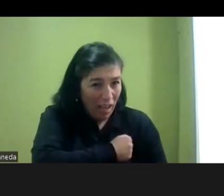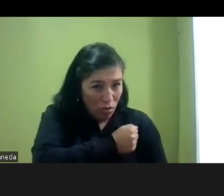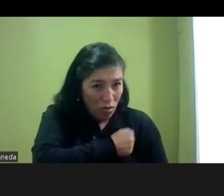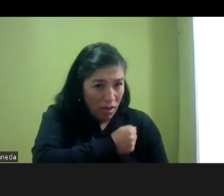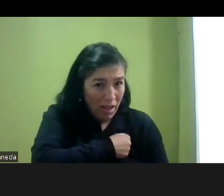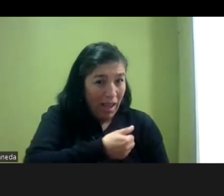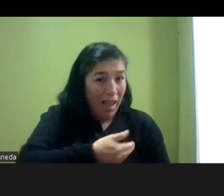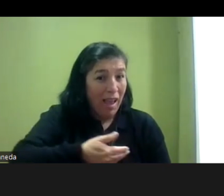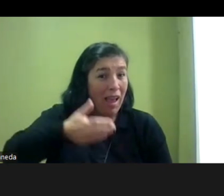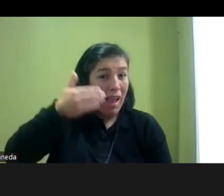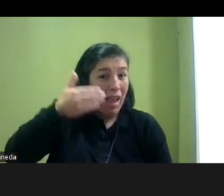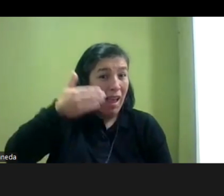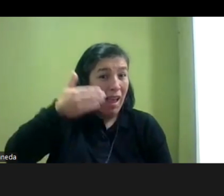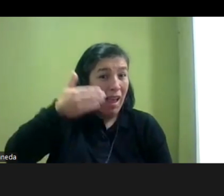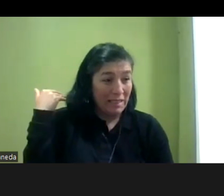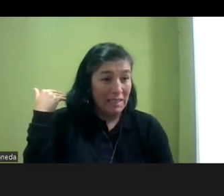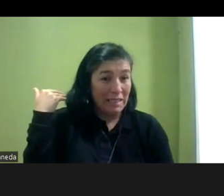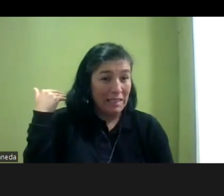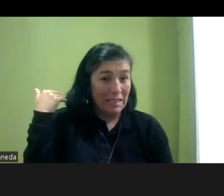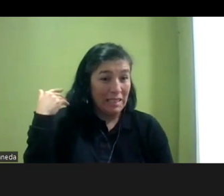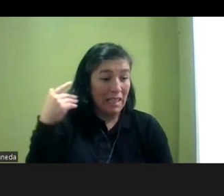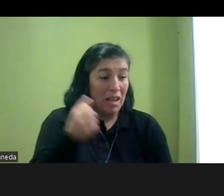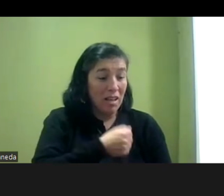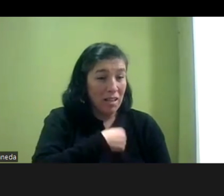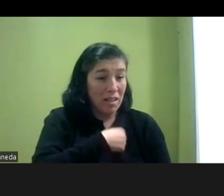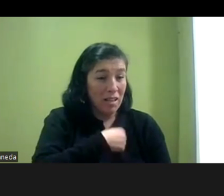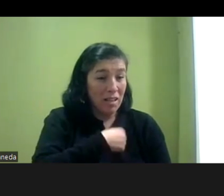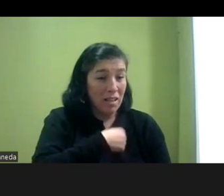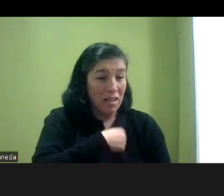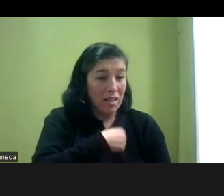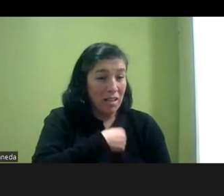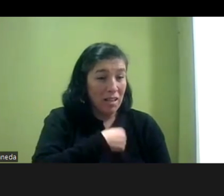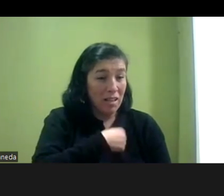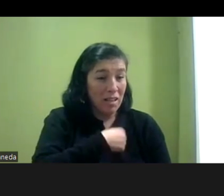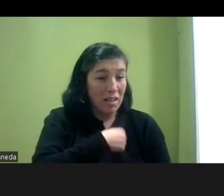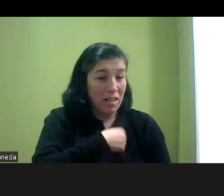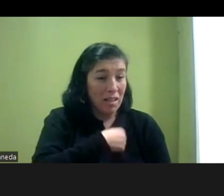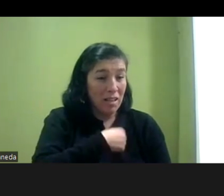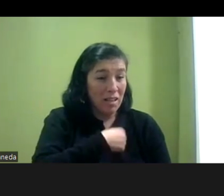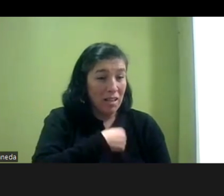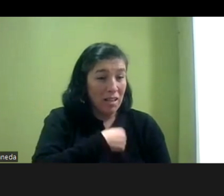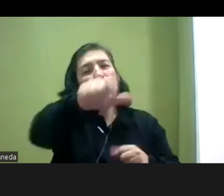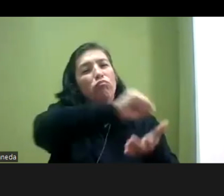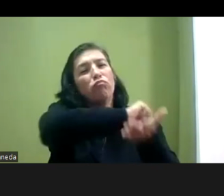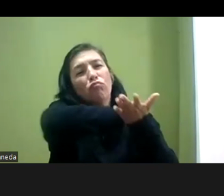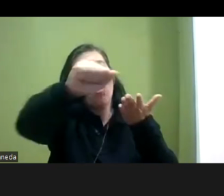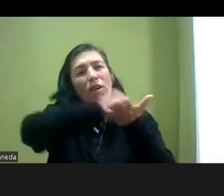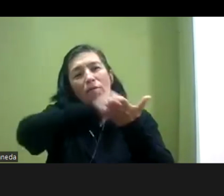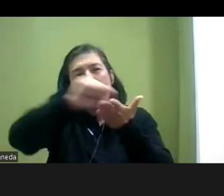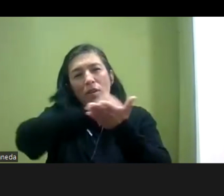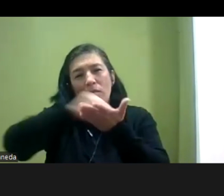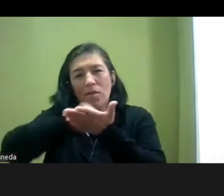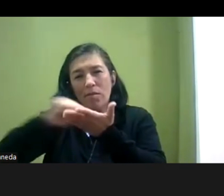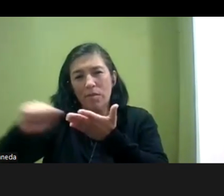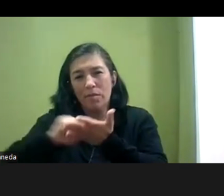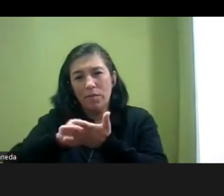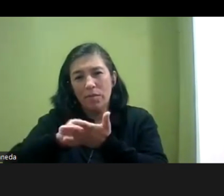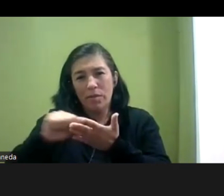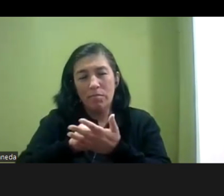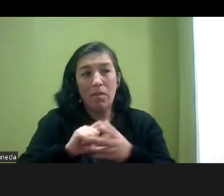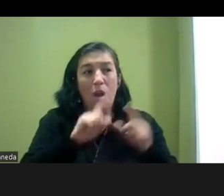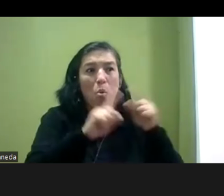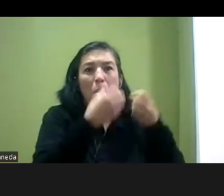del cuerpo de creencias de la Iglesia Católica, había que borrarlo de la faz de la tierra. Y es